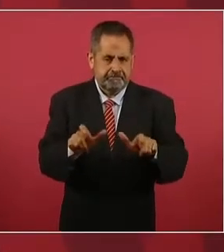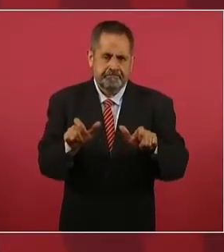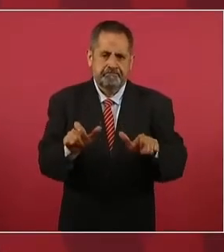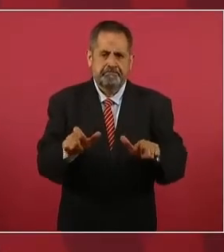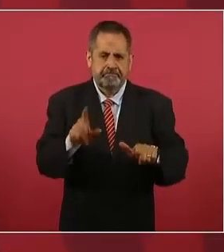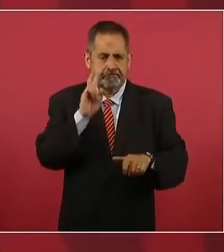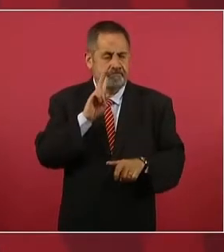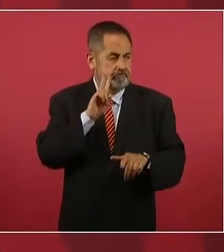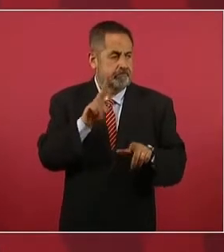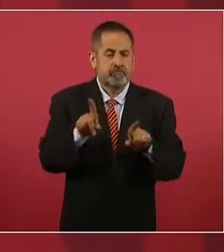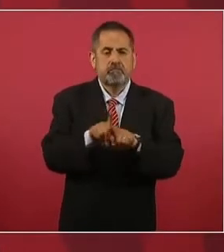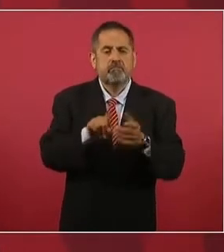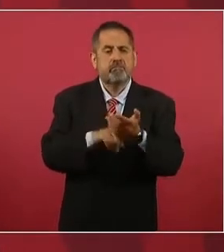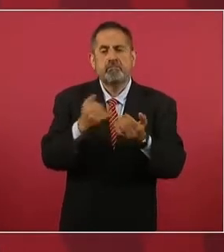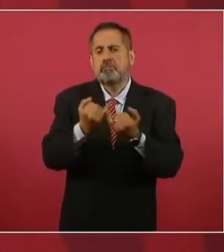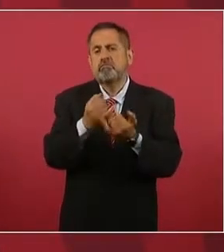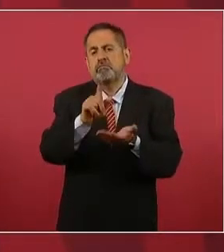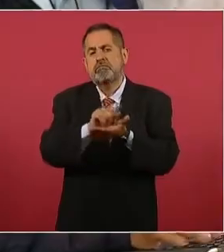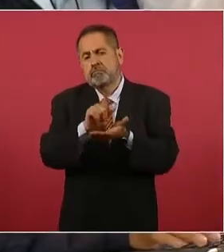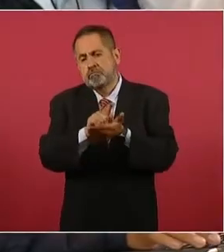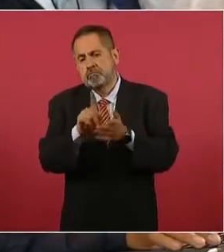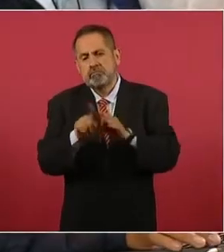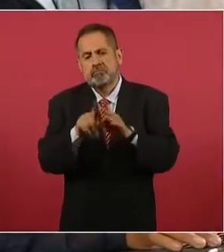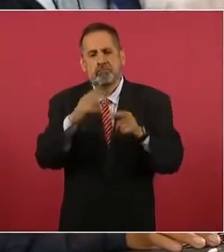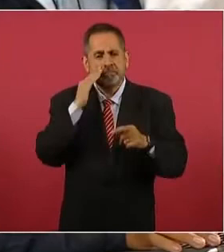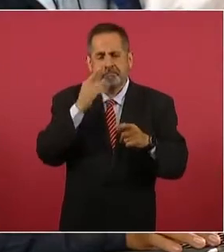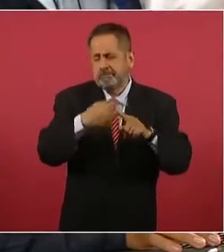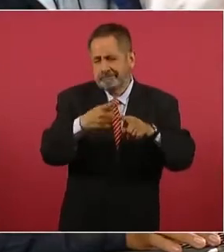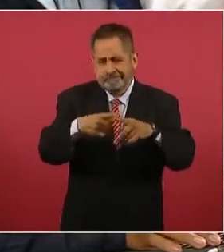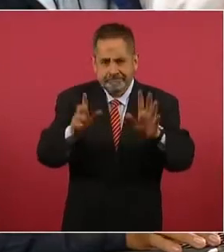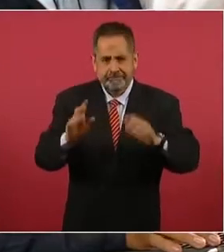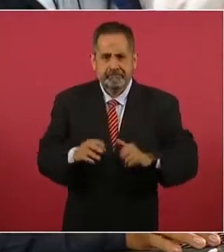El caso de Twitter o de Face.